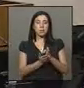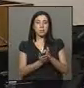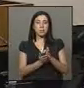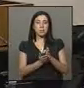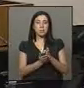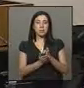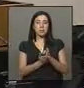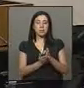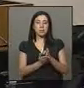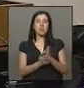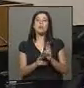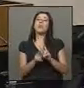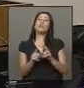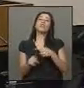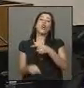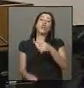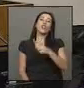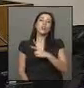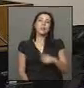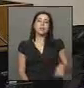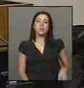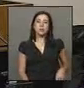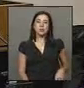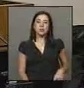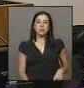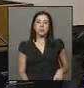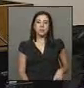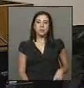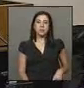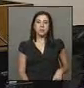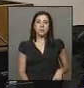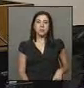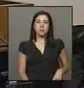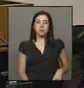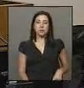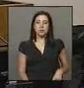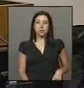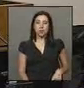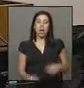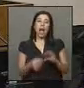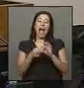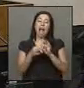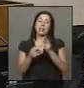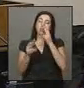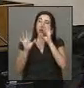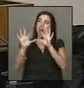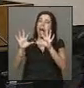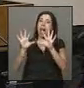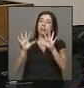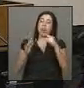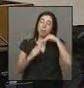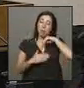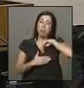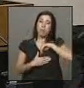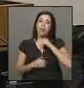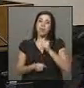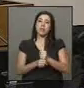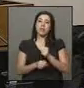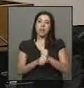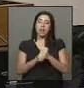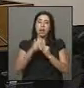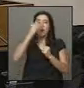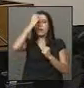hecho muchos otros diputados sin reconocer, agradecer y admirar profundamente el trabajo